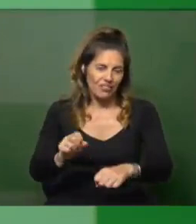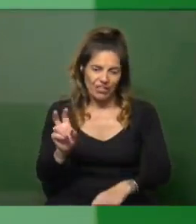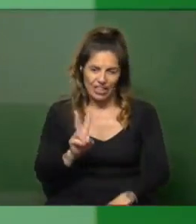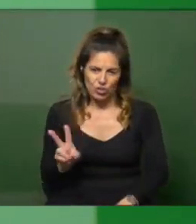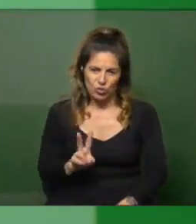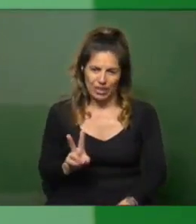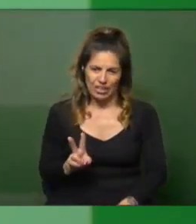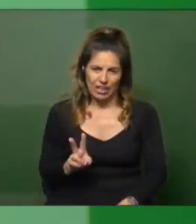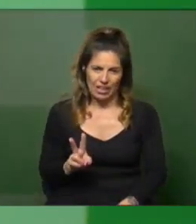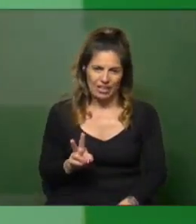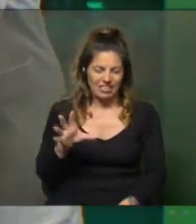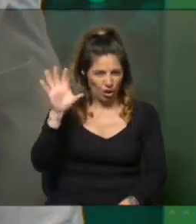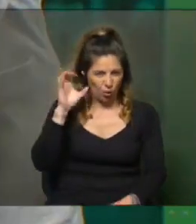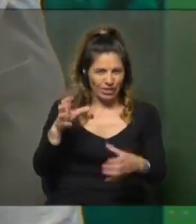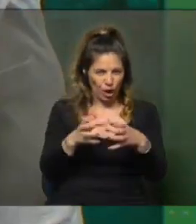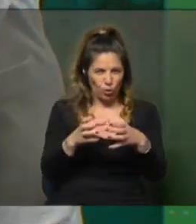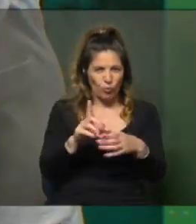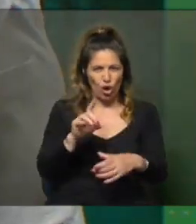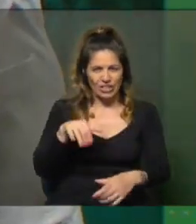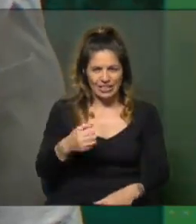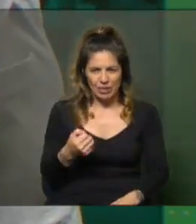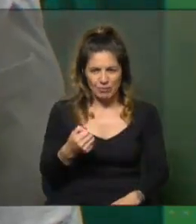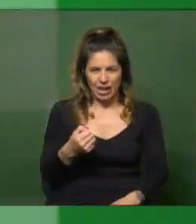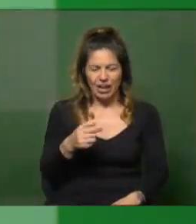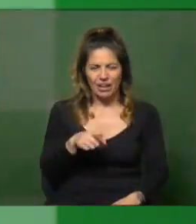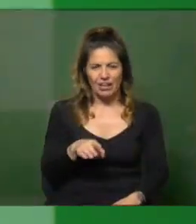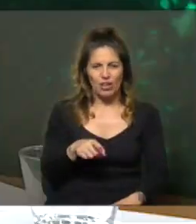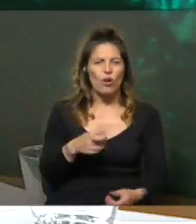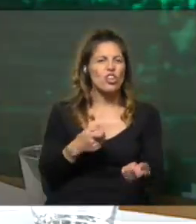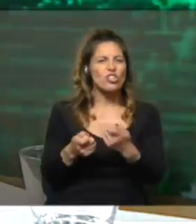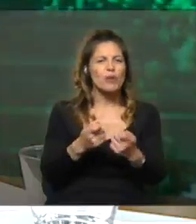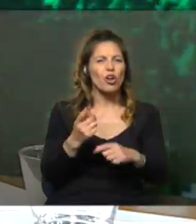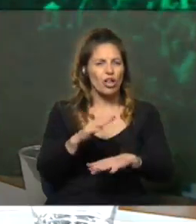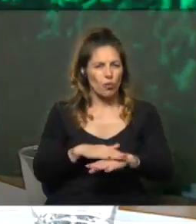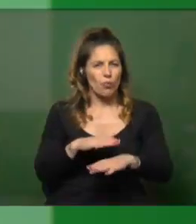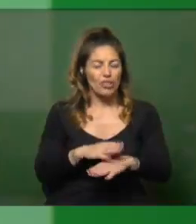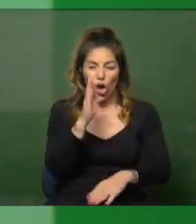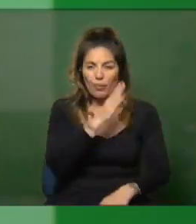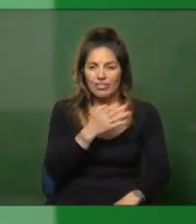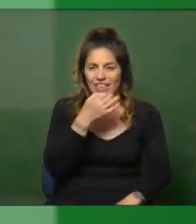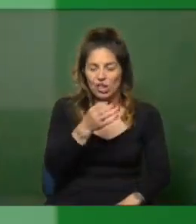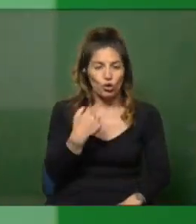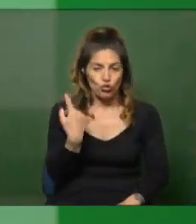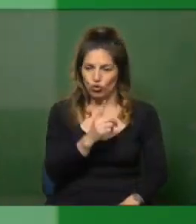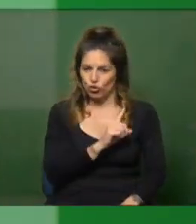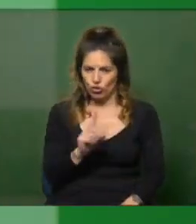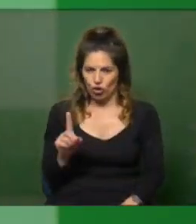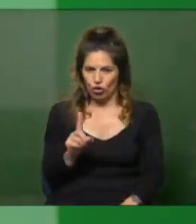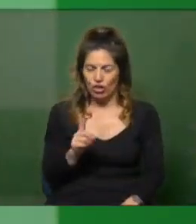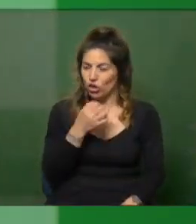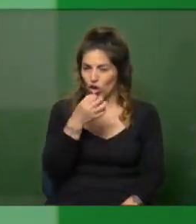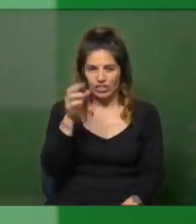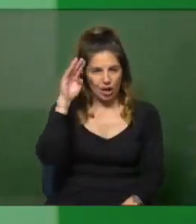cuando estaba el grupo se acuerdan el grupo de Lima toda aquella movida cuando se manejó en algún momento claro y Brasil siempre dijo nosotros no Y eso no lo decía